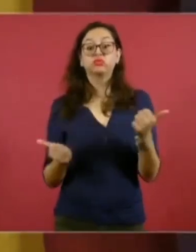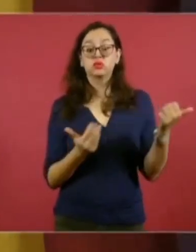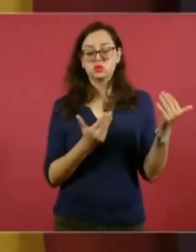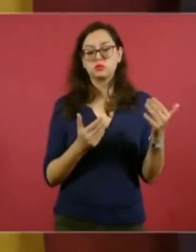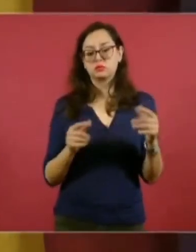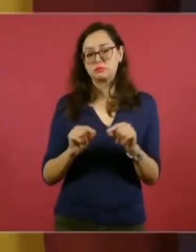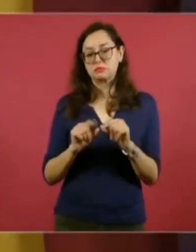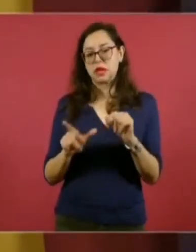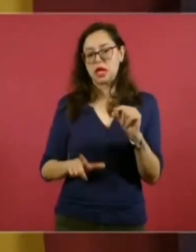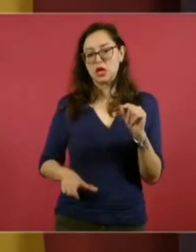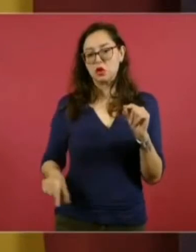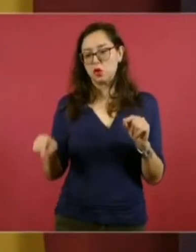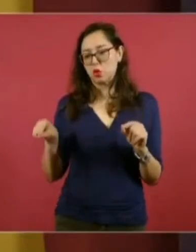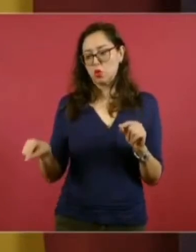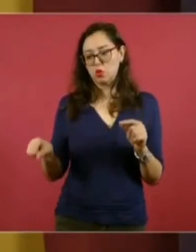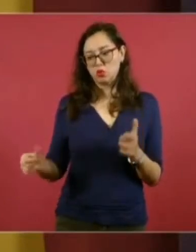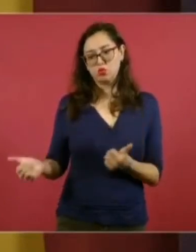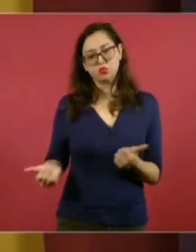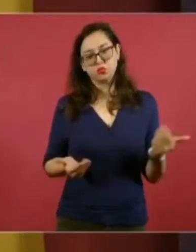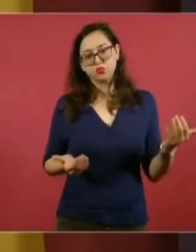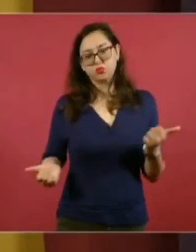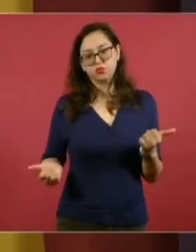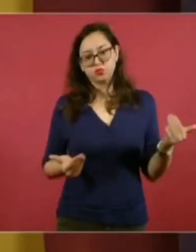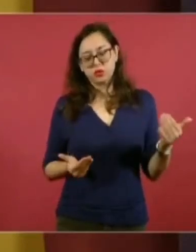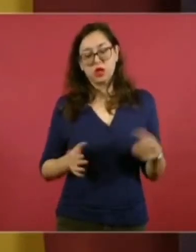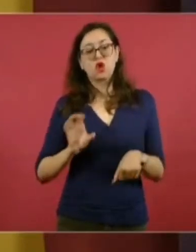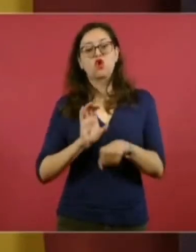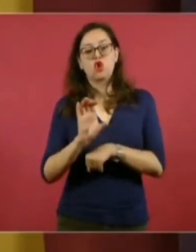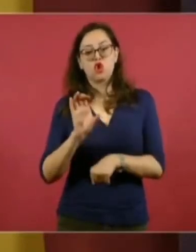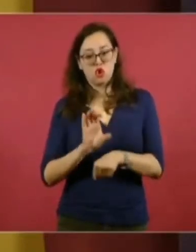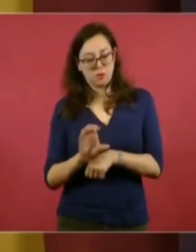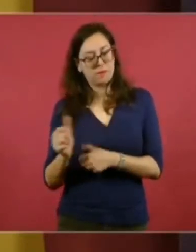de México y en menor medida de Colombia.